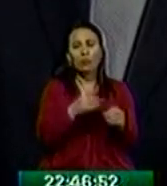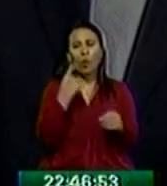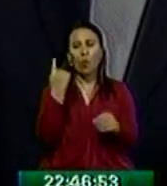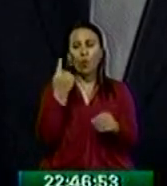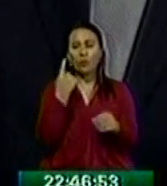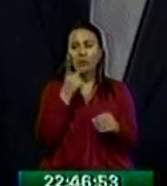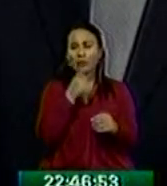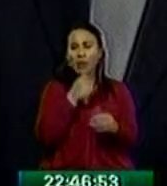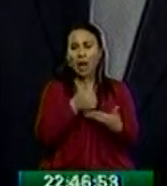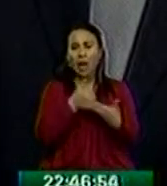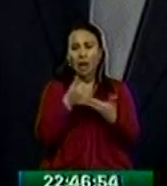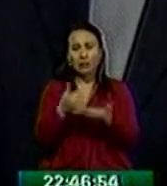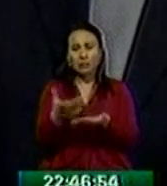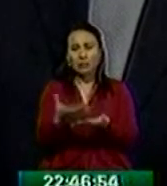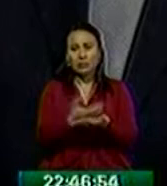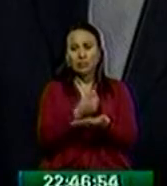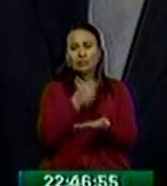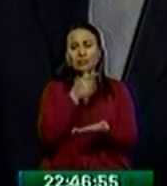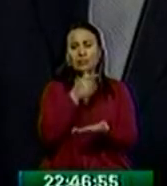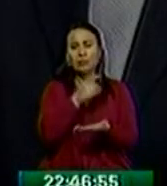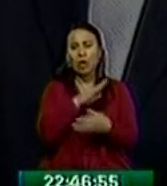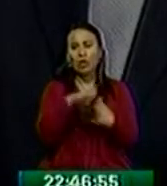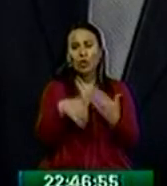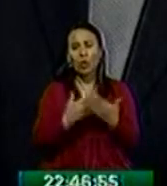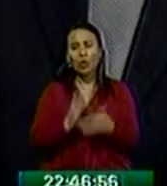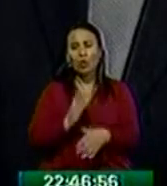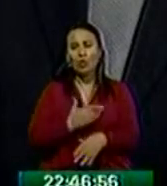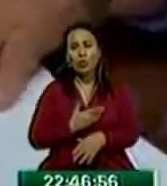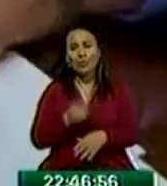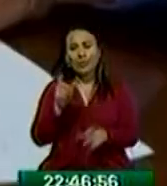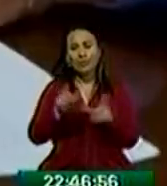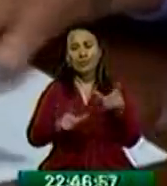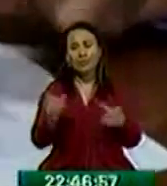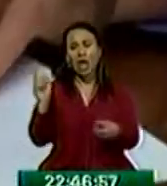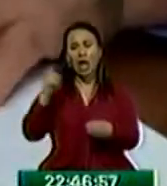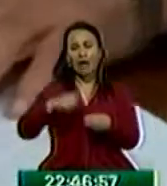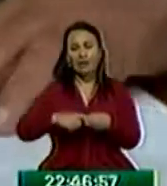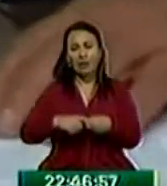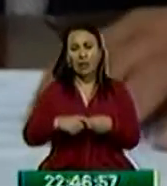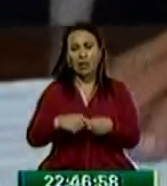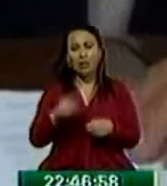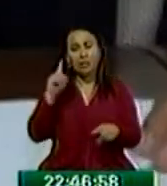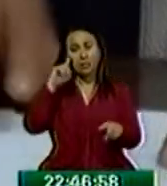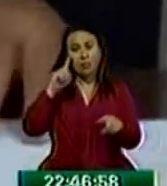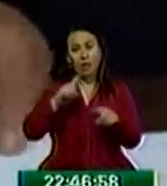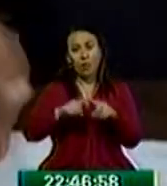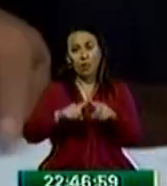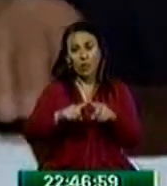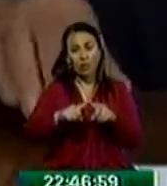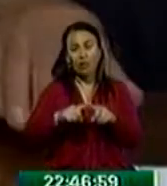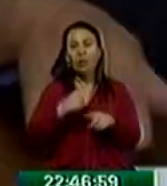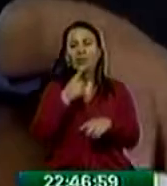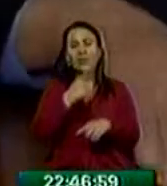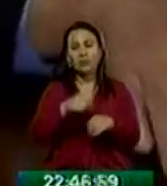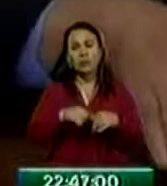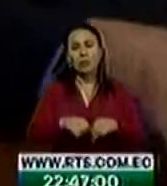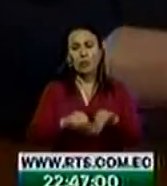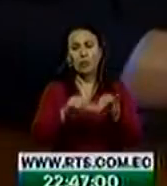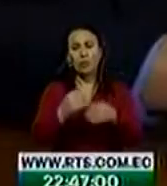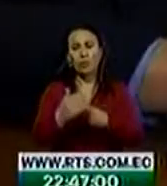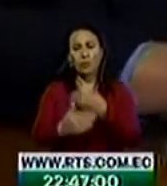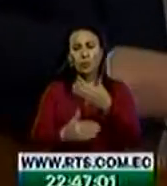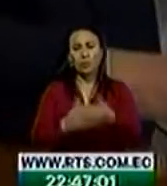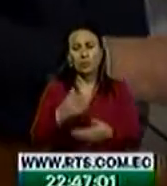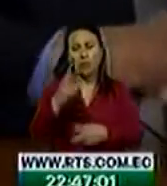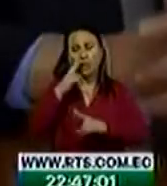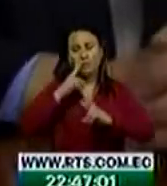únicos beneficiarios sean todos nuestros afiliados. El acuerdo alcanzado establece que se continuará con los procesos